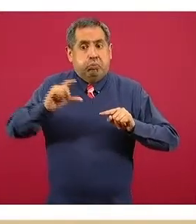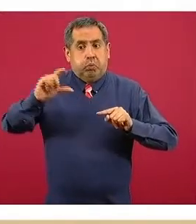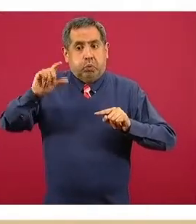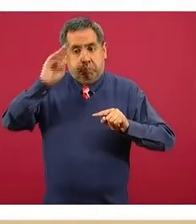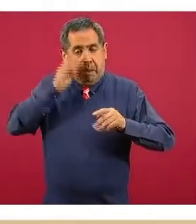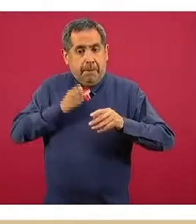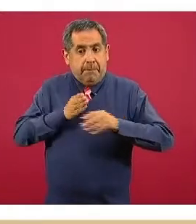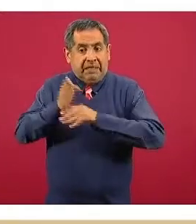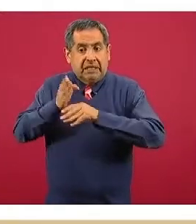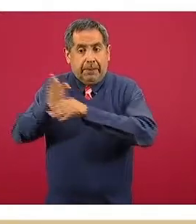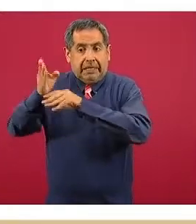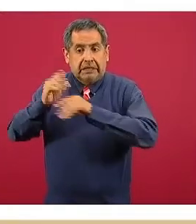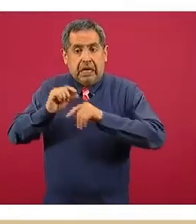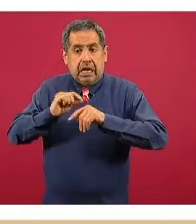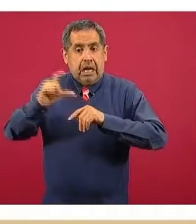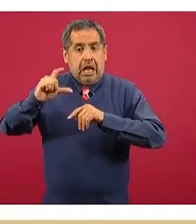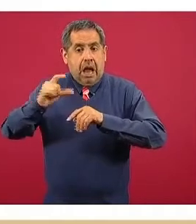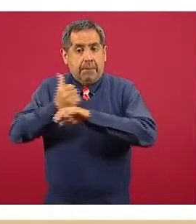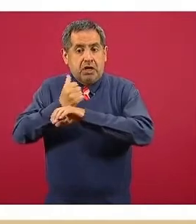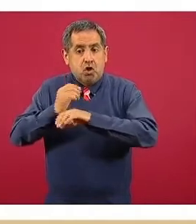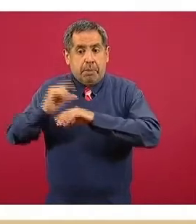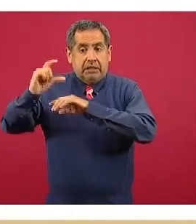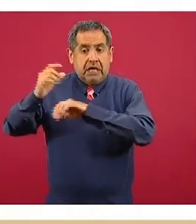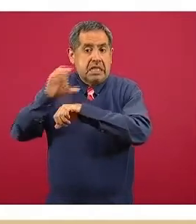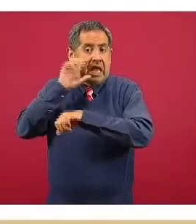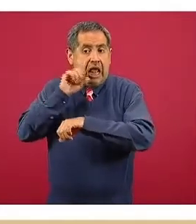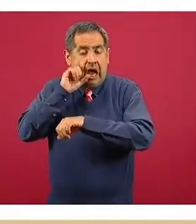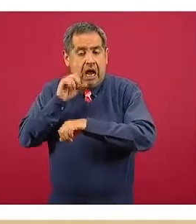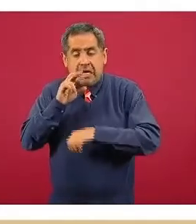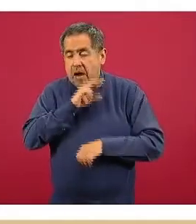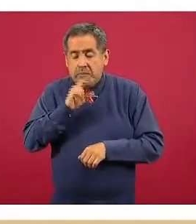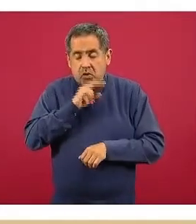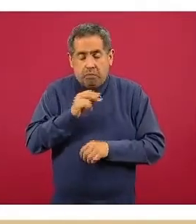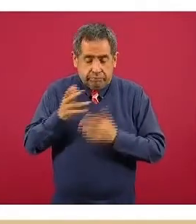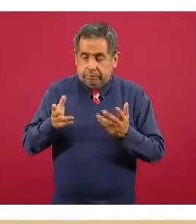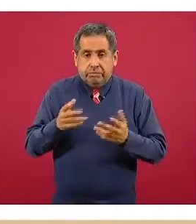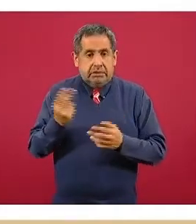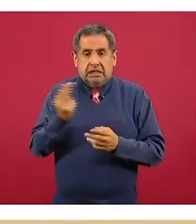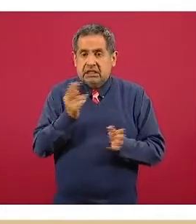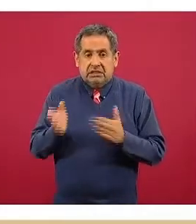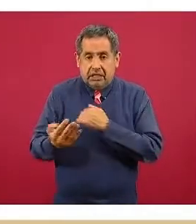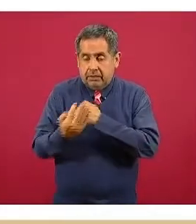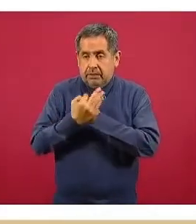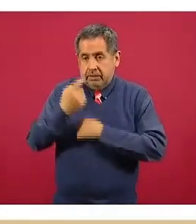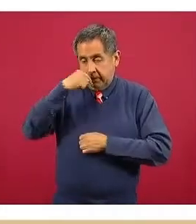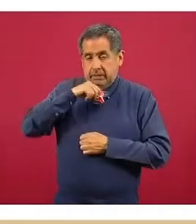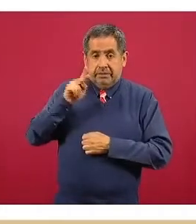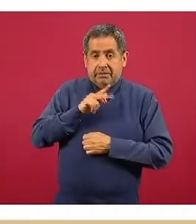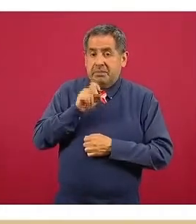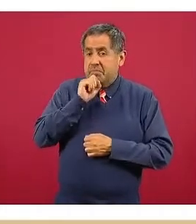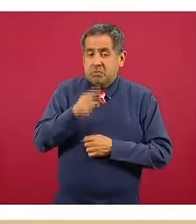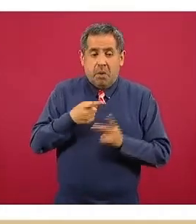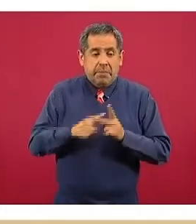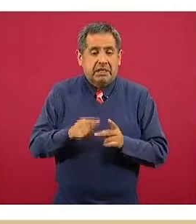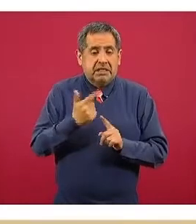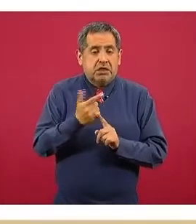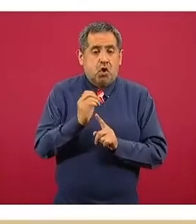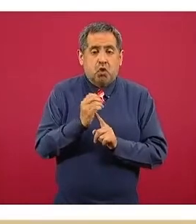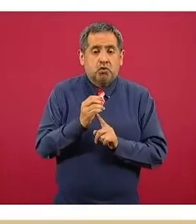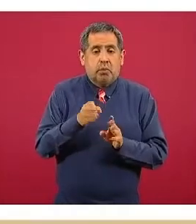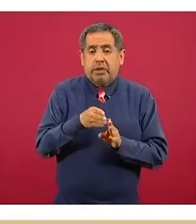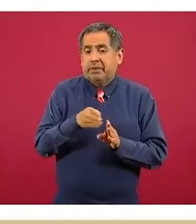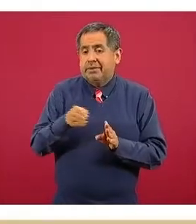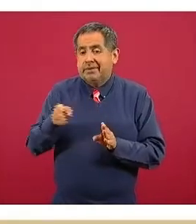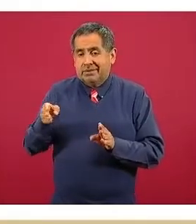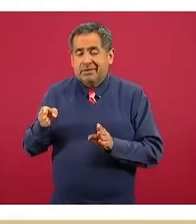escalamiento rápido que lo ha llevado hasta un rango naranja superior. Lo mismo sucede a partir del 7 de octubre en el caso de las